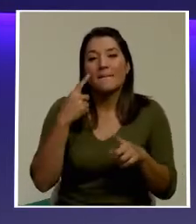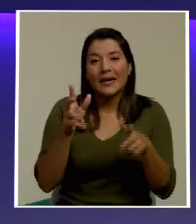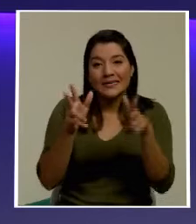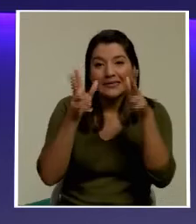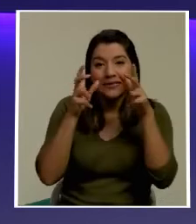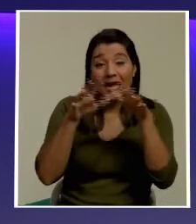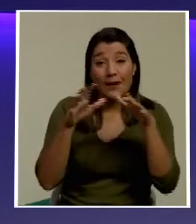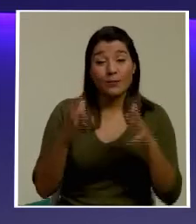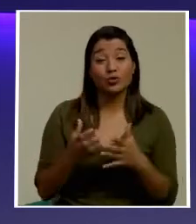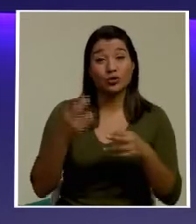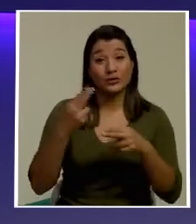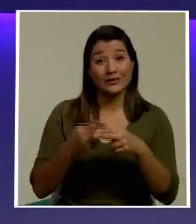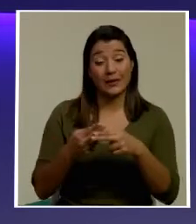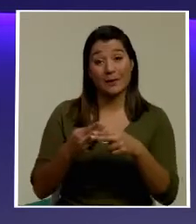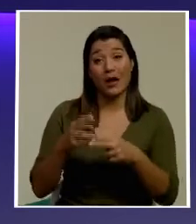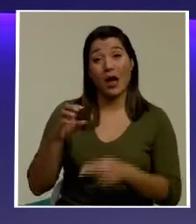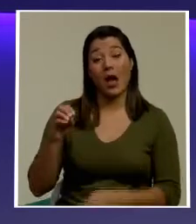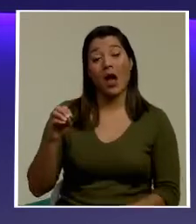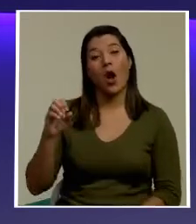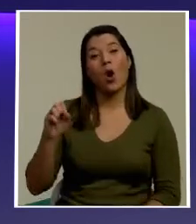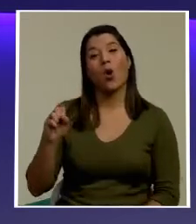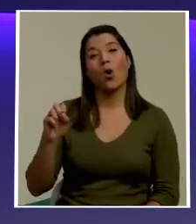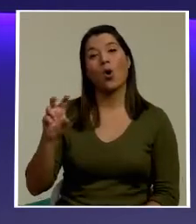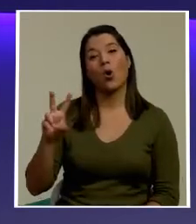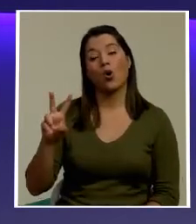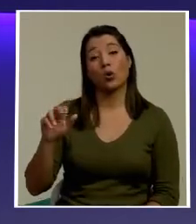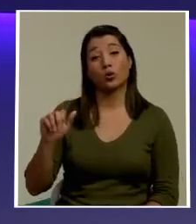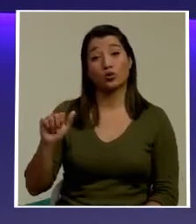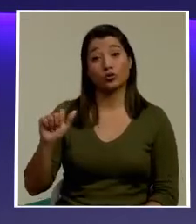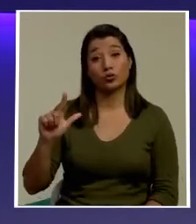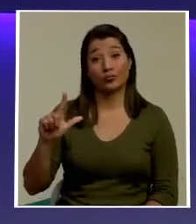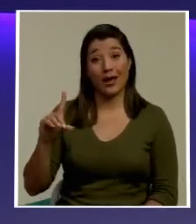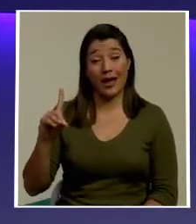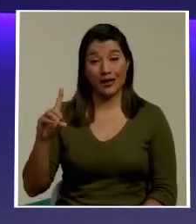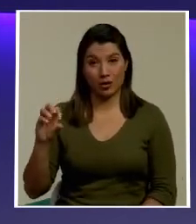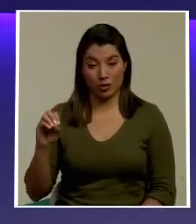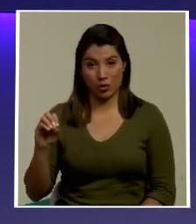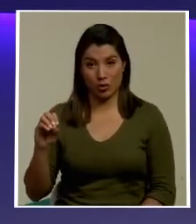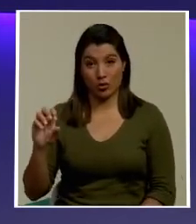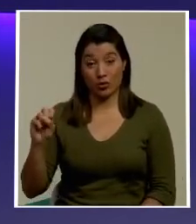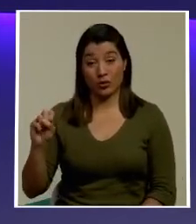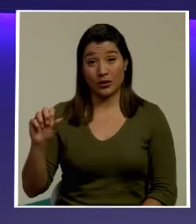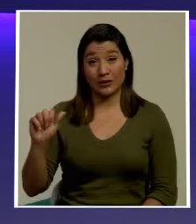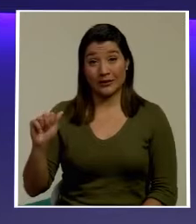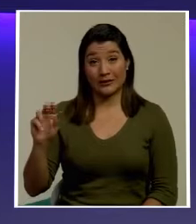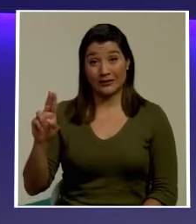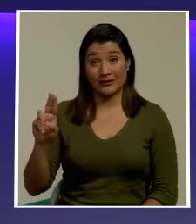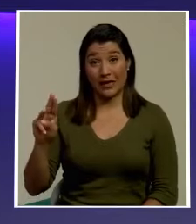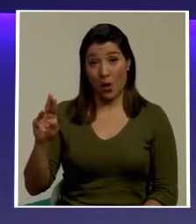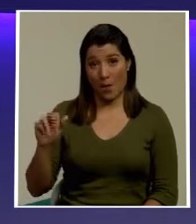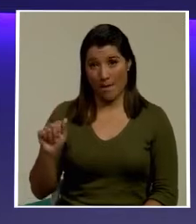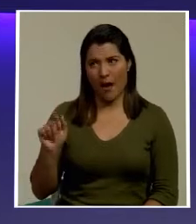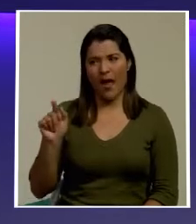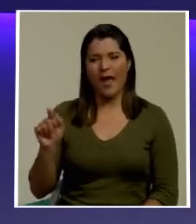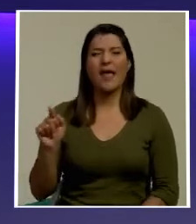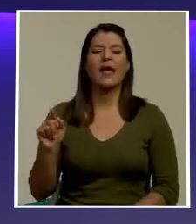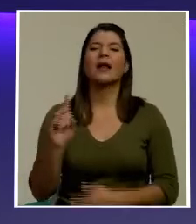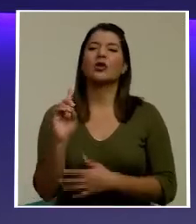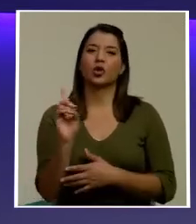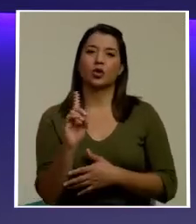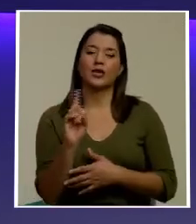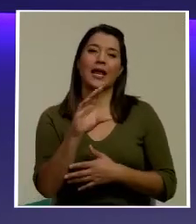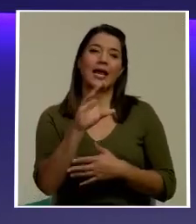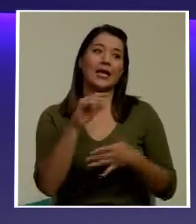Osvaldo Sauma, maestro de muchas generaciones en el Conservatorio Castella,